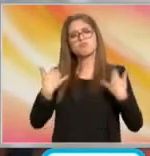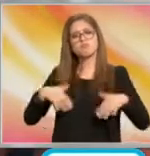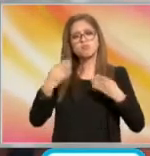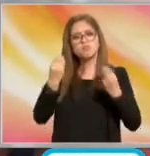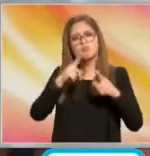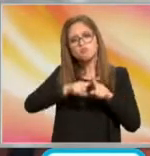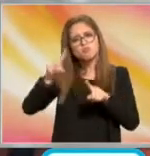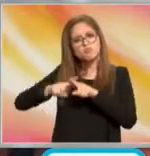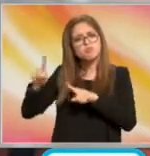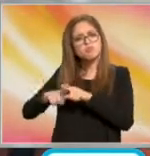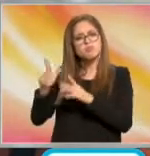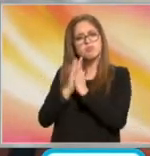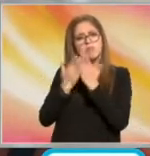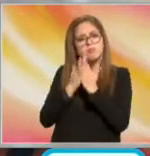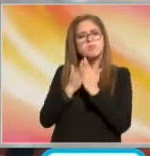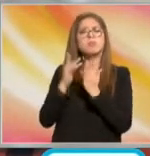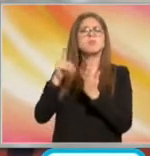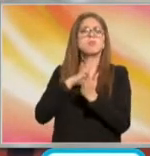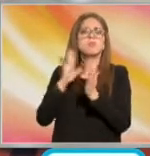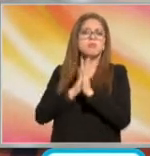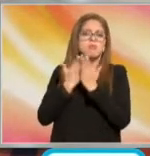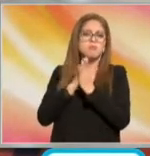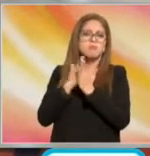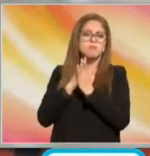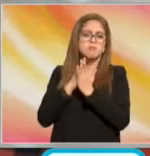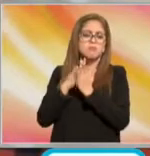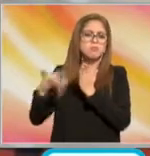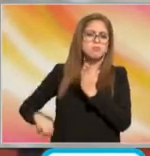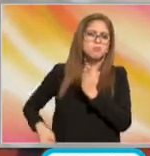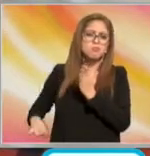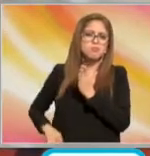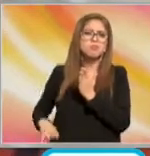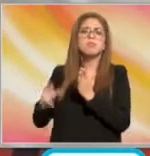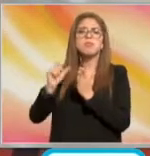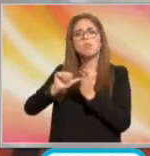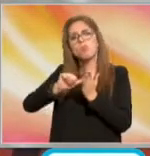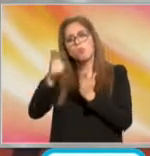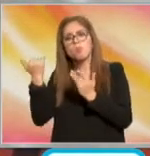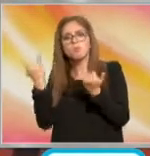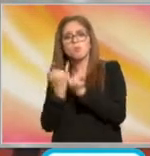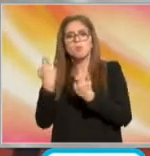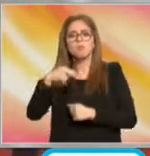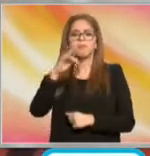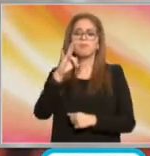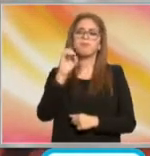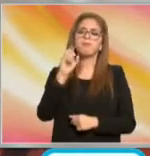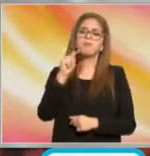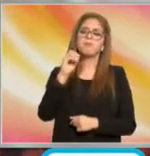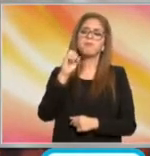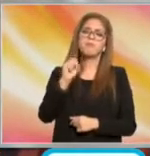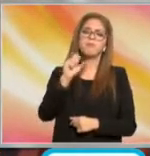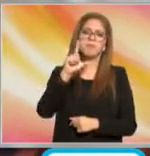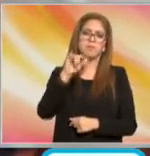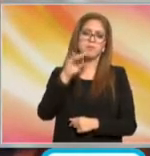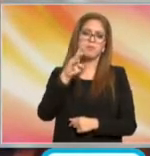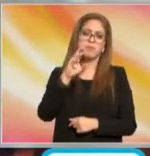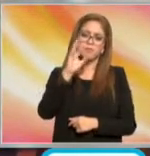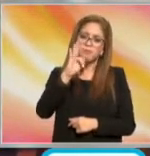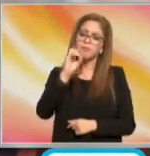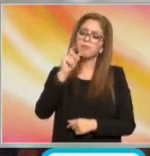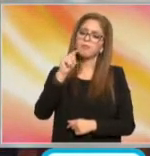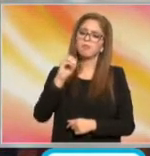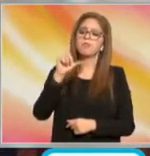colección de fotografías, muchos libros que son, los llamamos fotolibros. Lo de Rulfo en particular